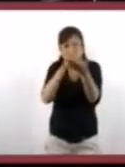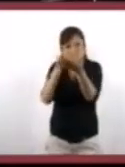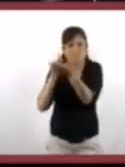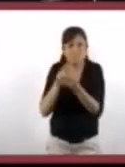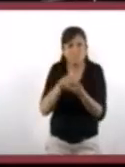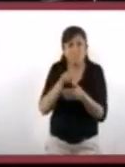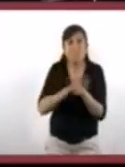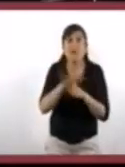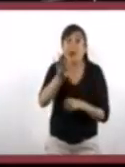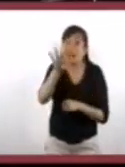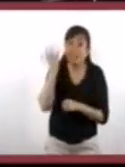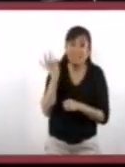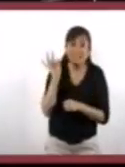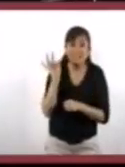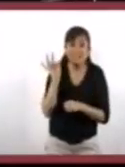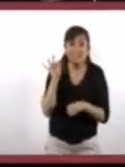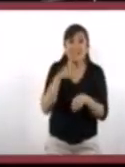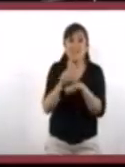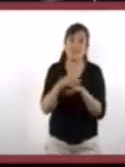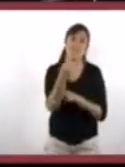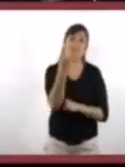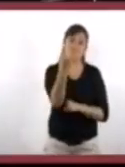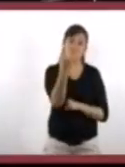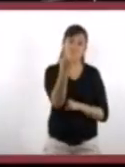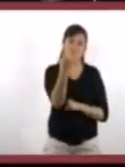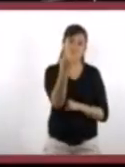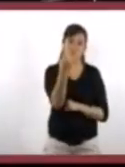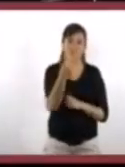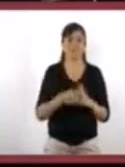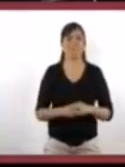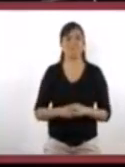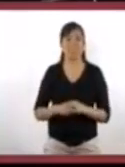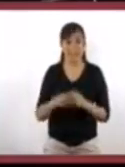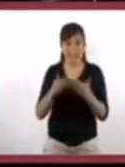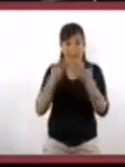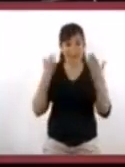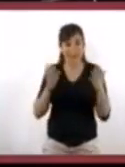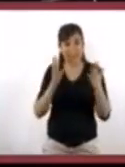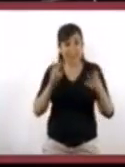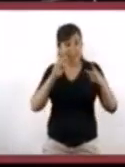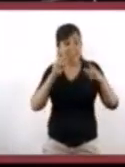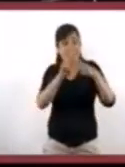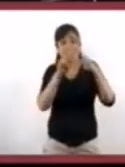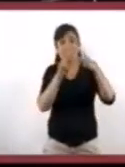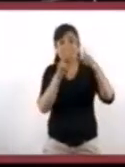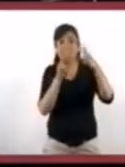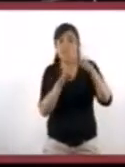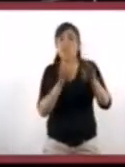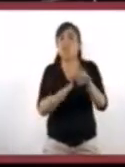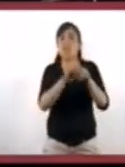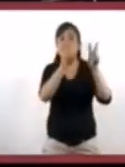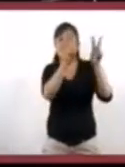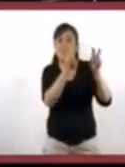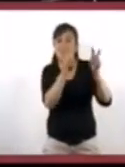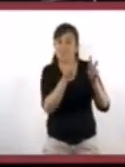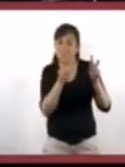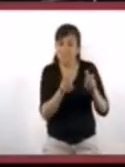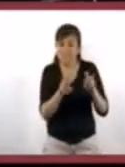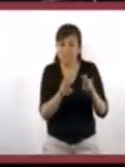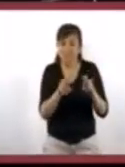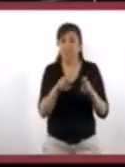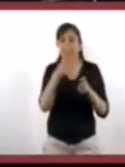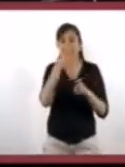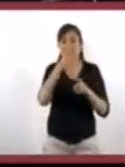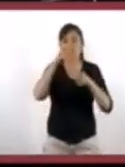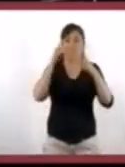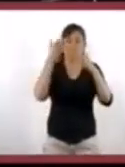típico es, en este caso, un 1. Así que hemos visto distintas maneras de calcular una medida